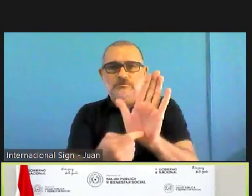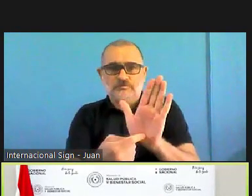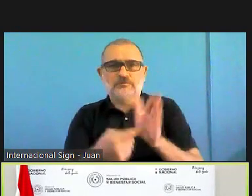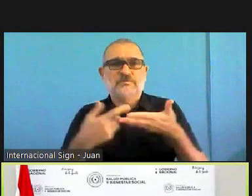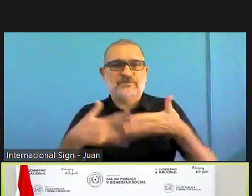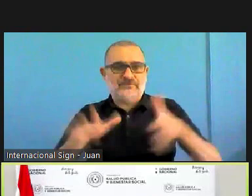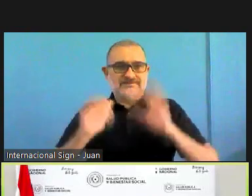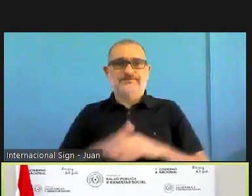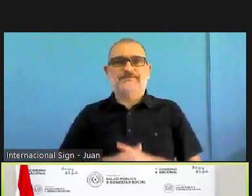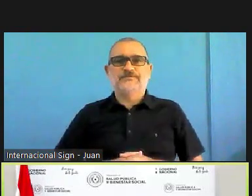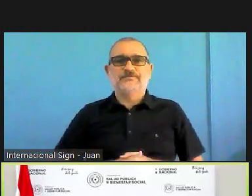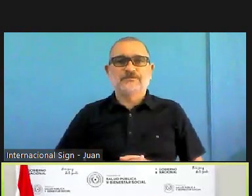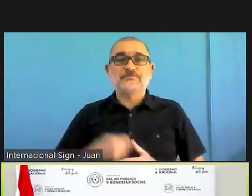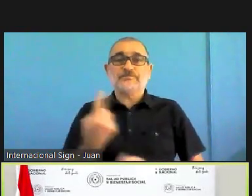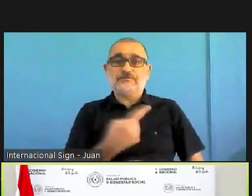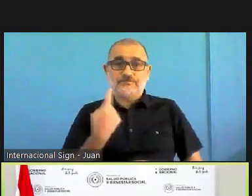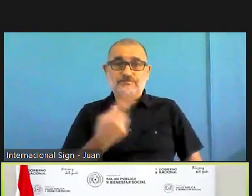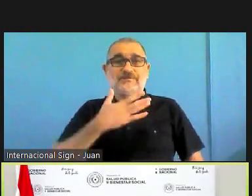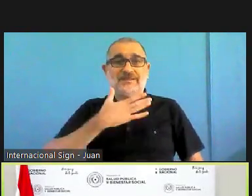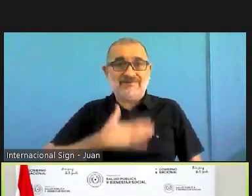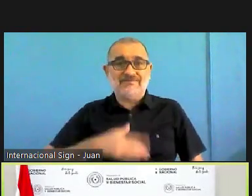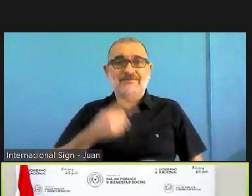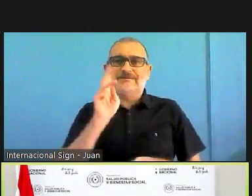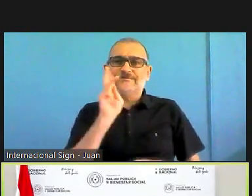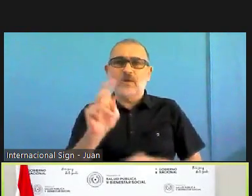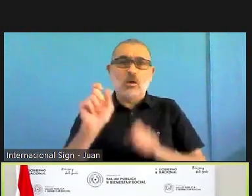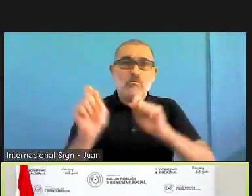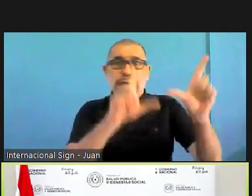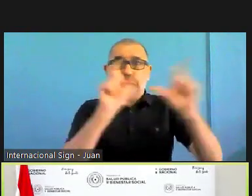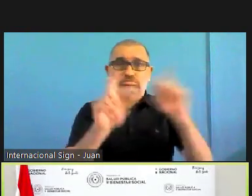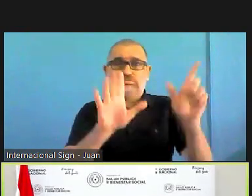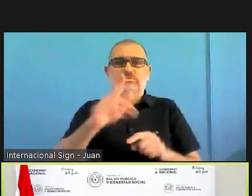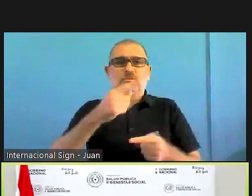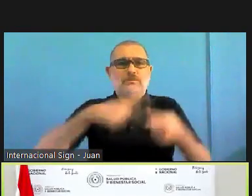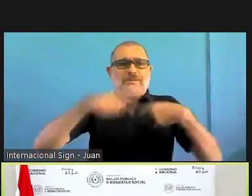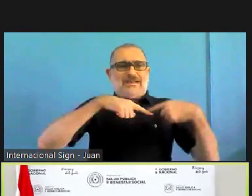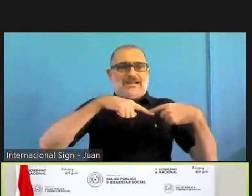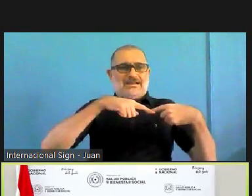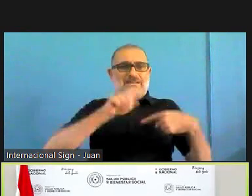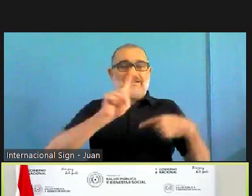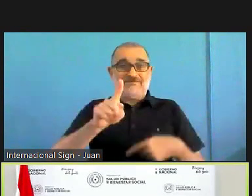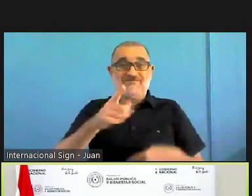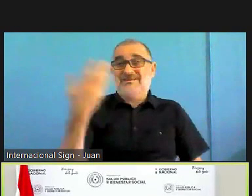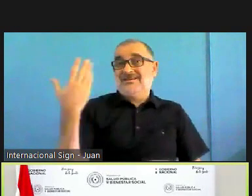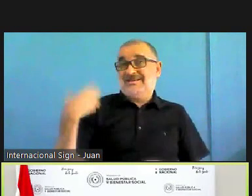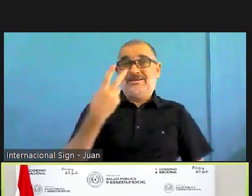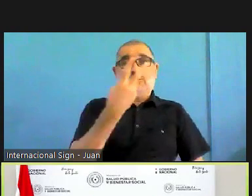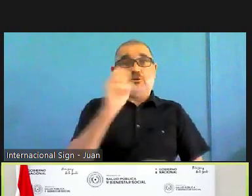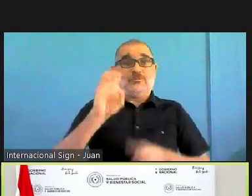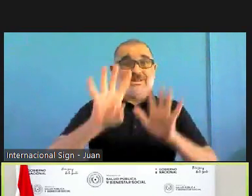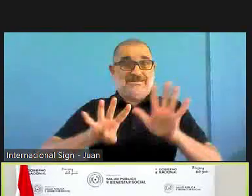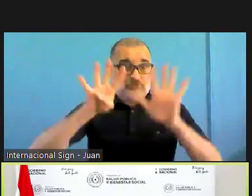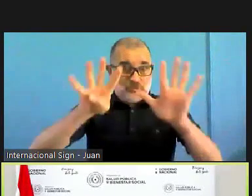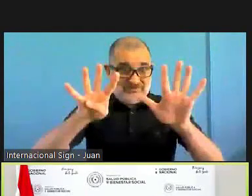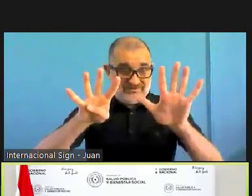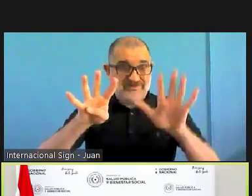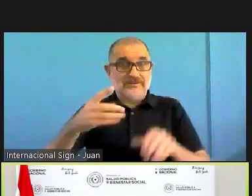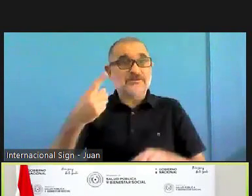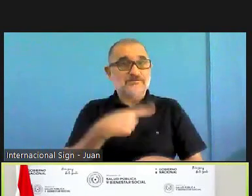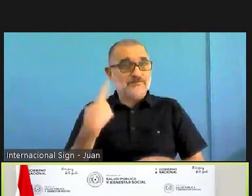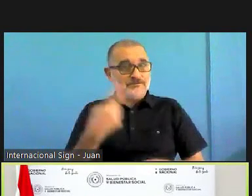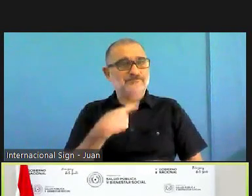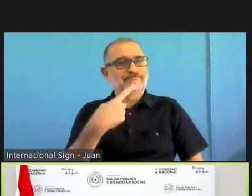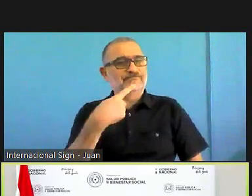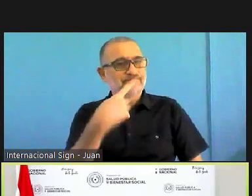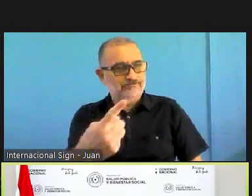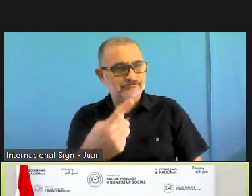Llegamos al 2019 con un deseo de ampliación a todo el territorio nacional, ampliar la